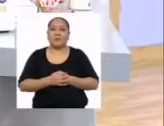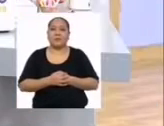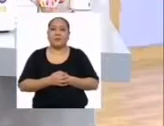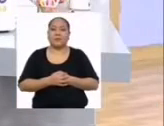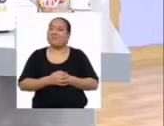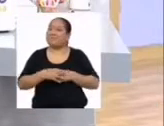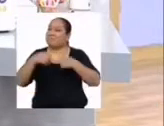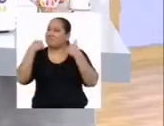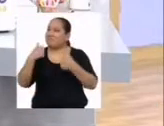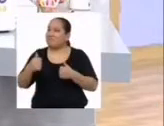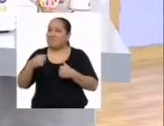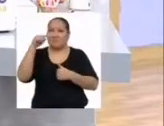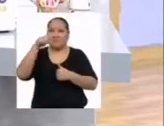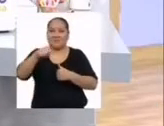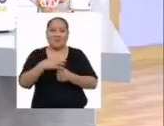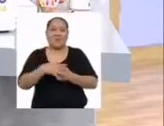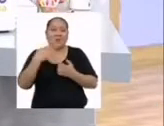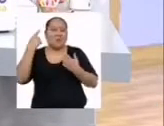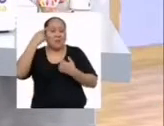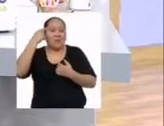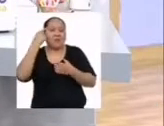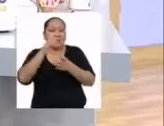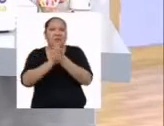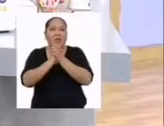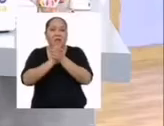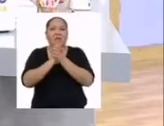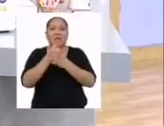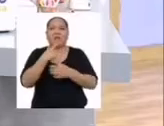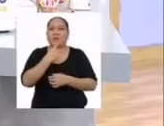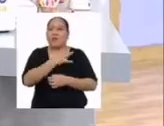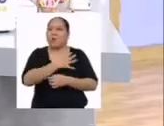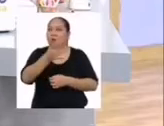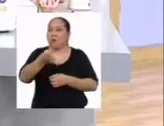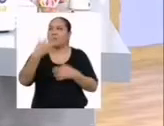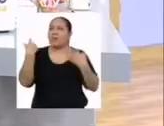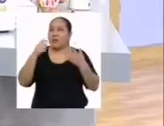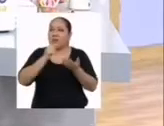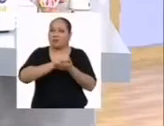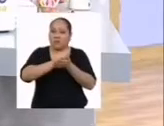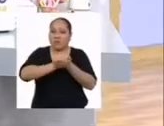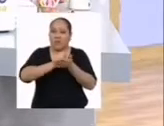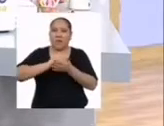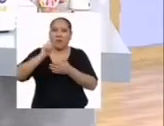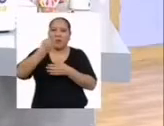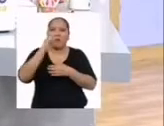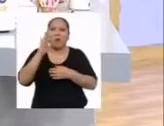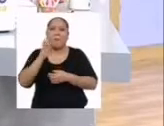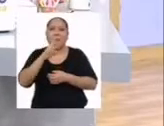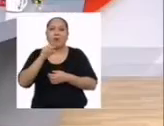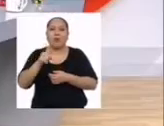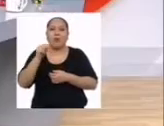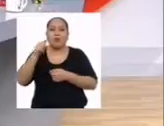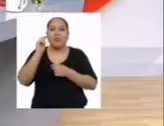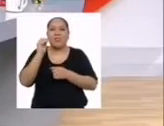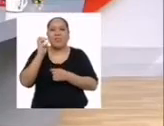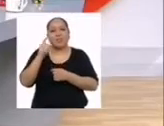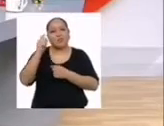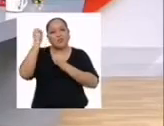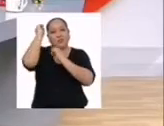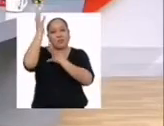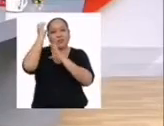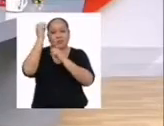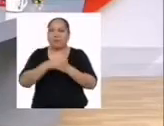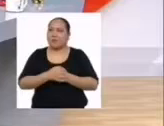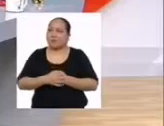¡Genial! Con esto creo que mis amigos de cuarto pueden ya hacer un primer borrador de su texto expositivo.